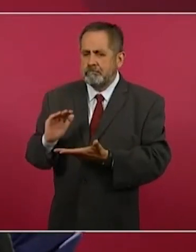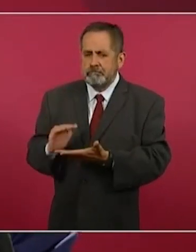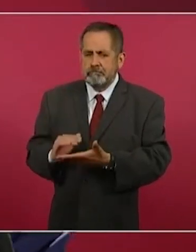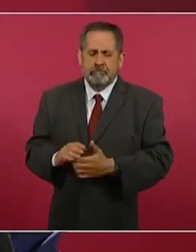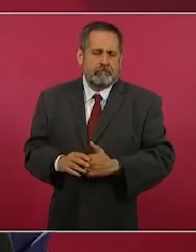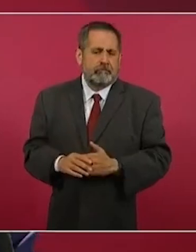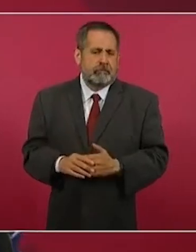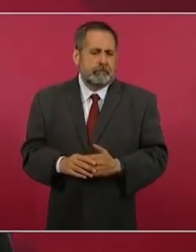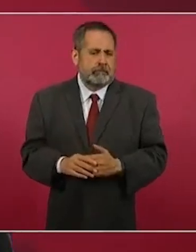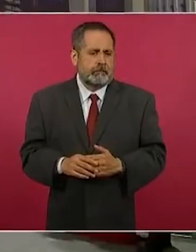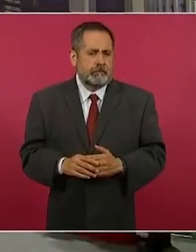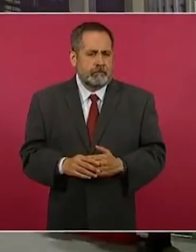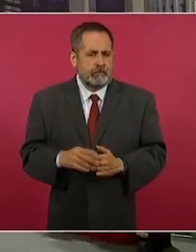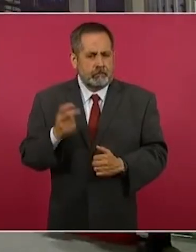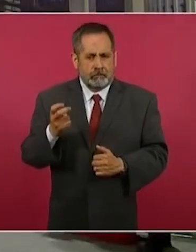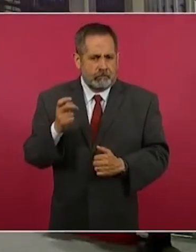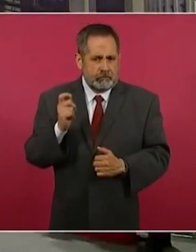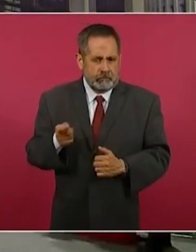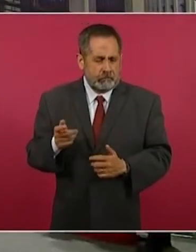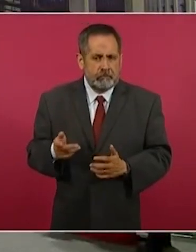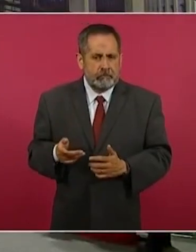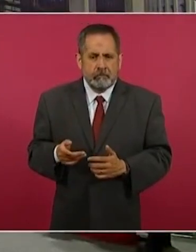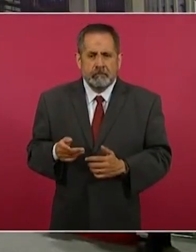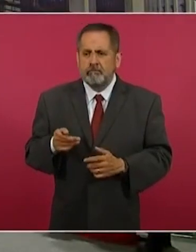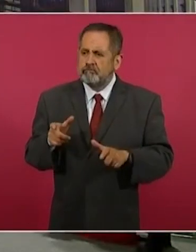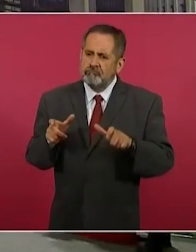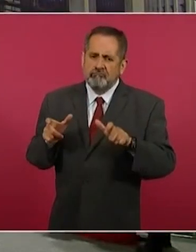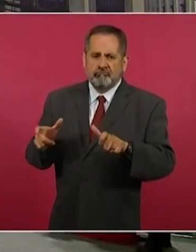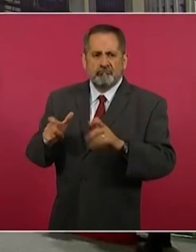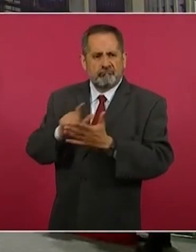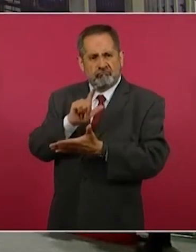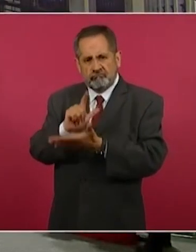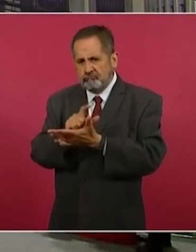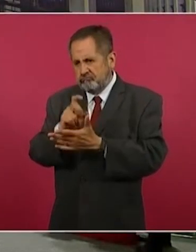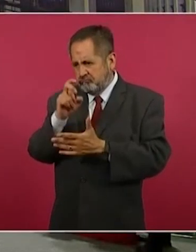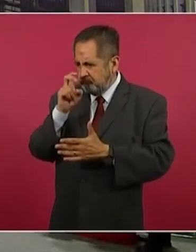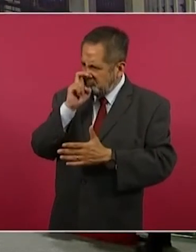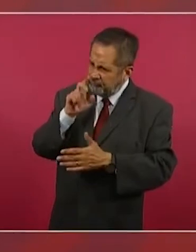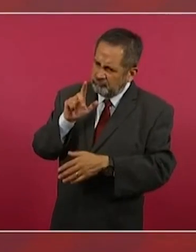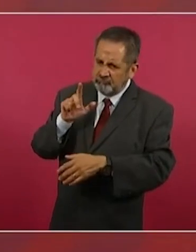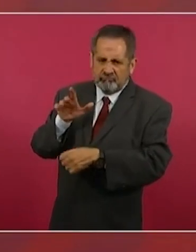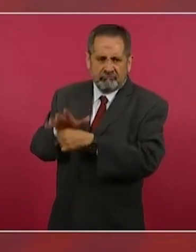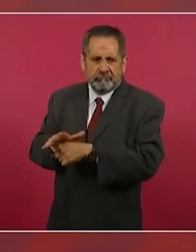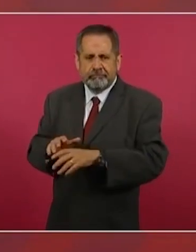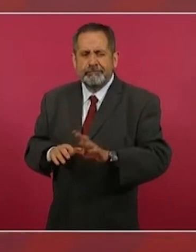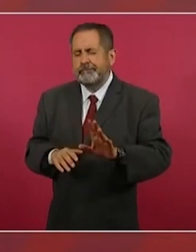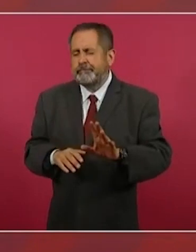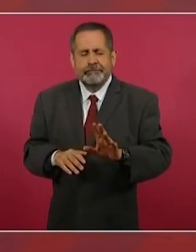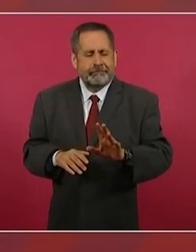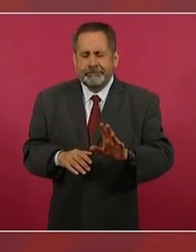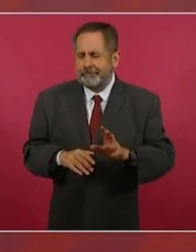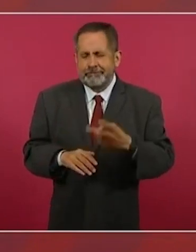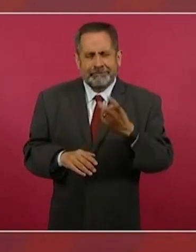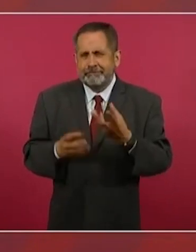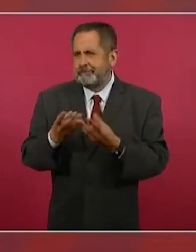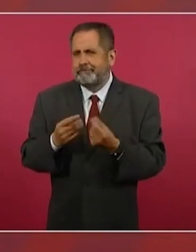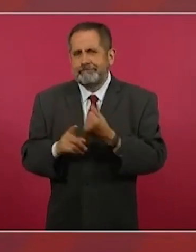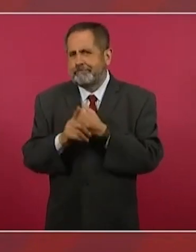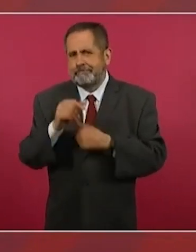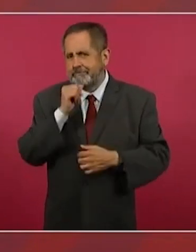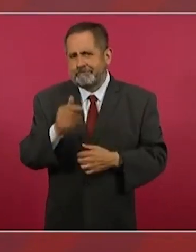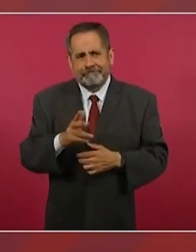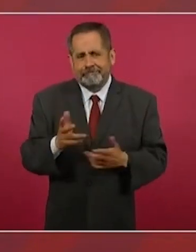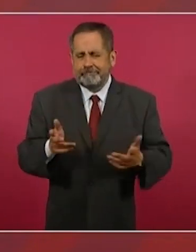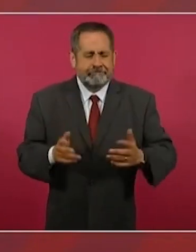sea que no es sólo con medidas coercitivas cómo se va a resolver el problema